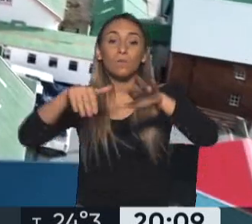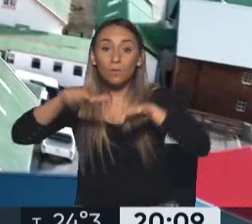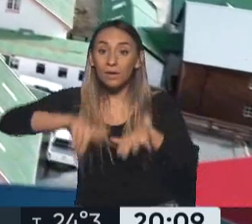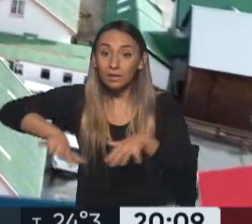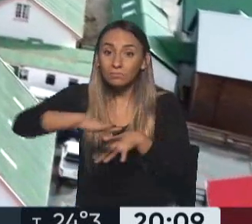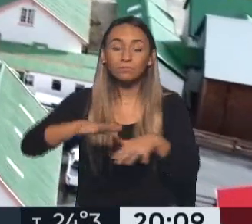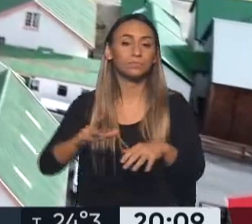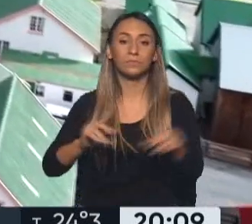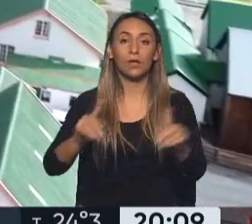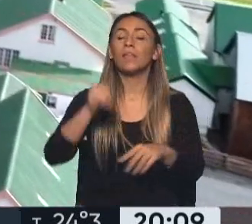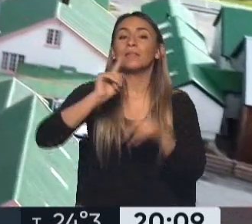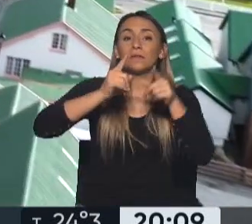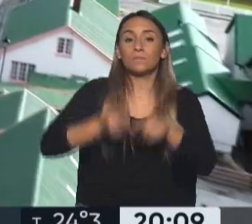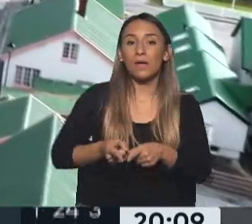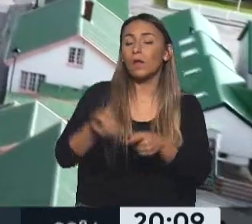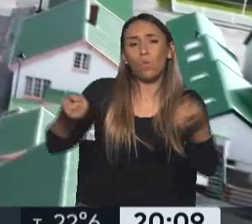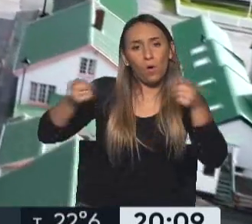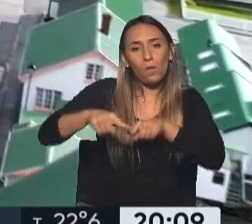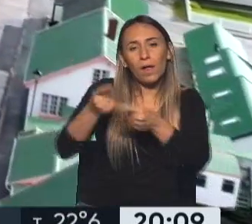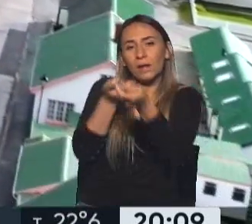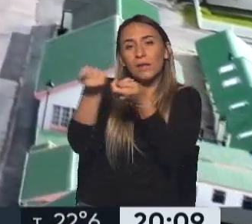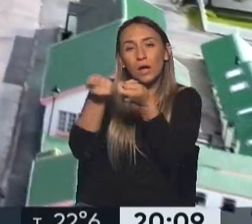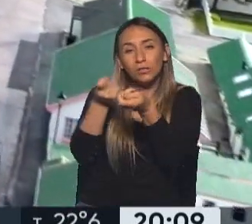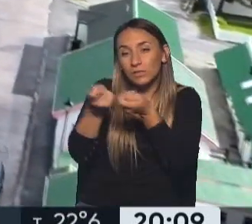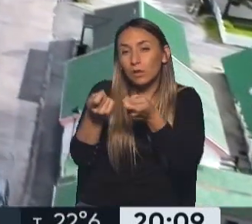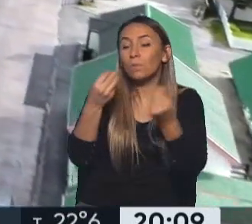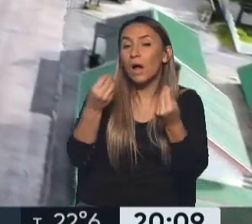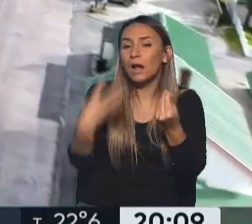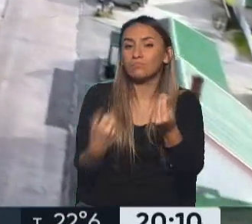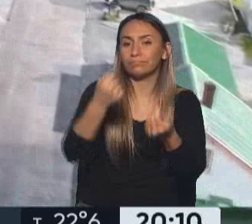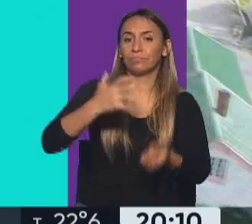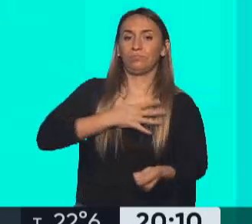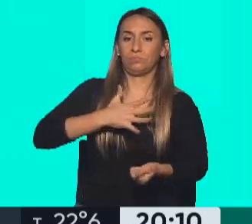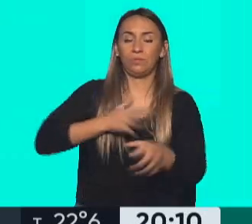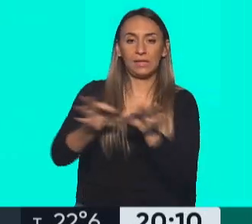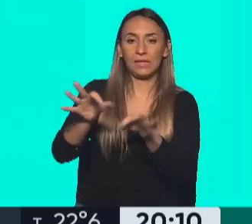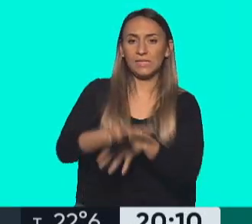y a retomar las negociaciones diplomáticas por la soberanía en las islas.